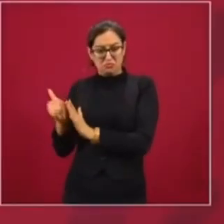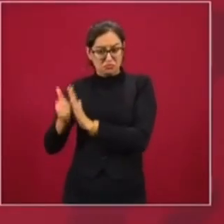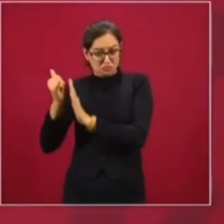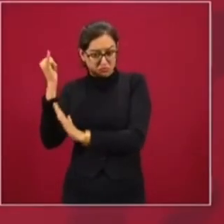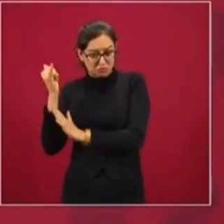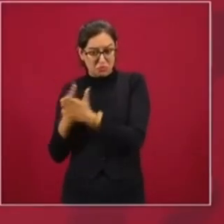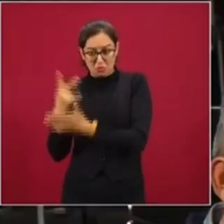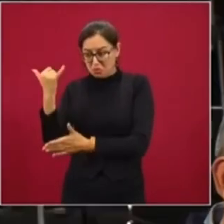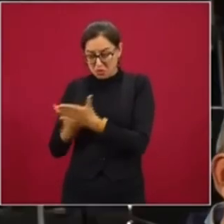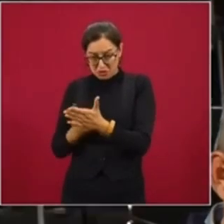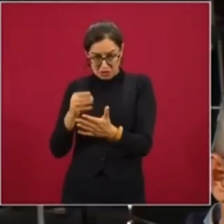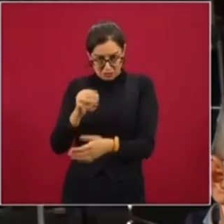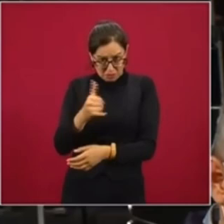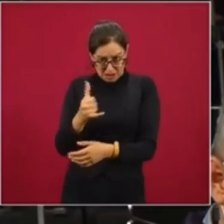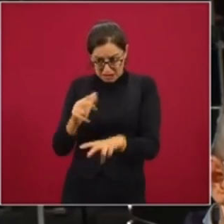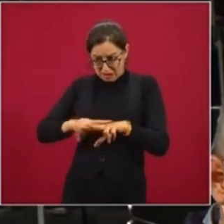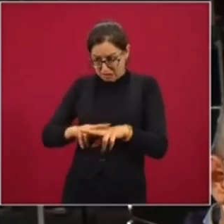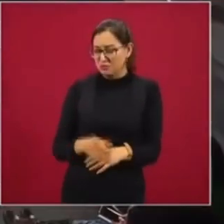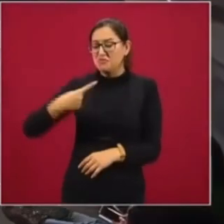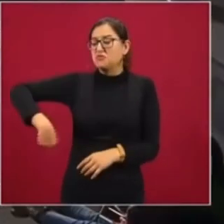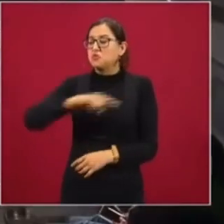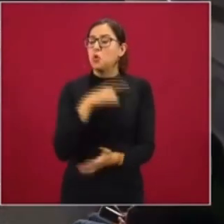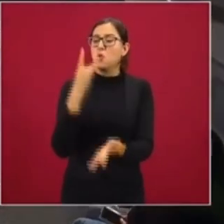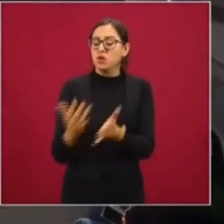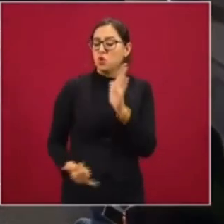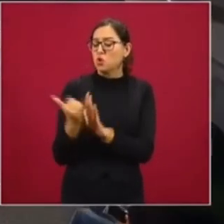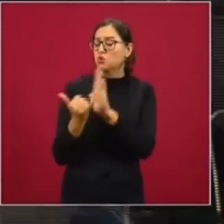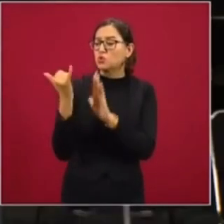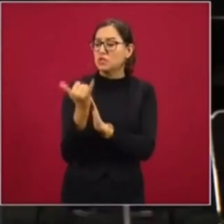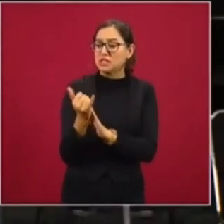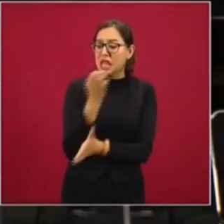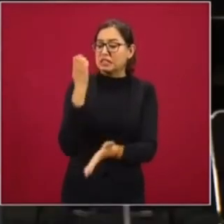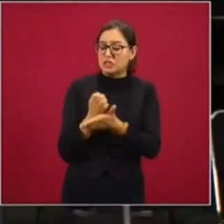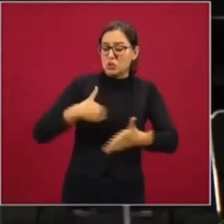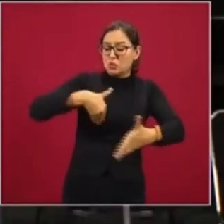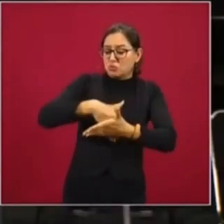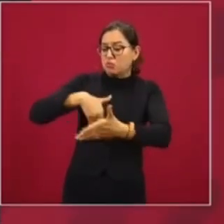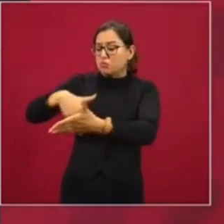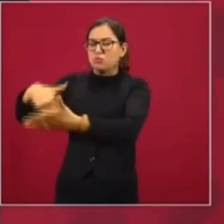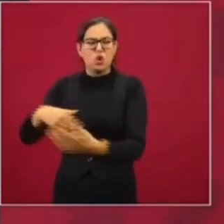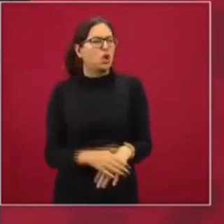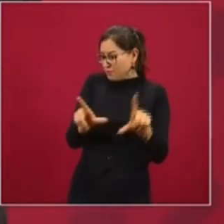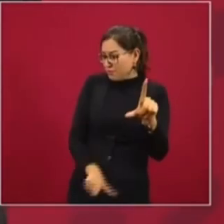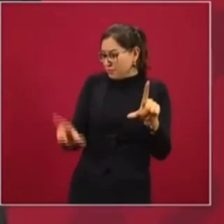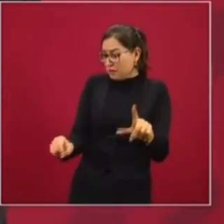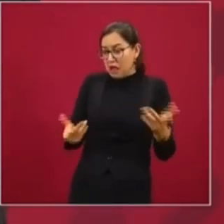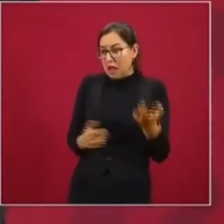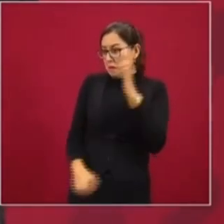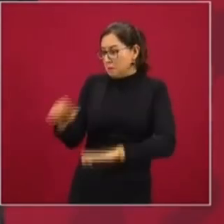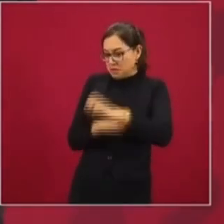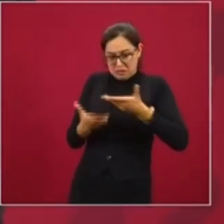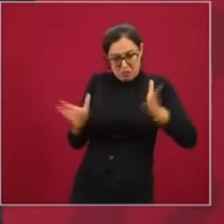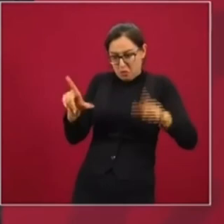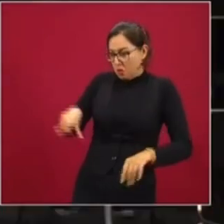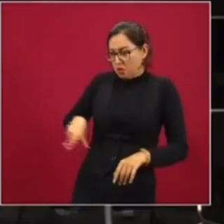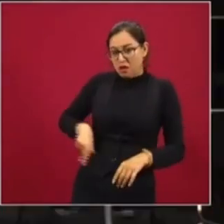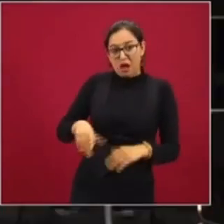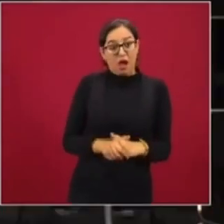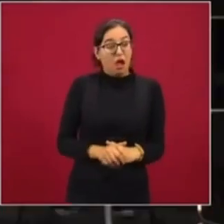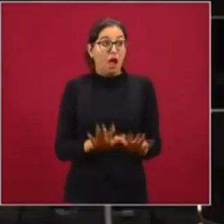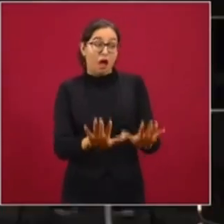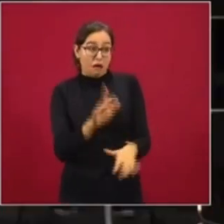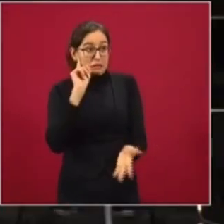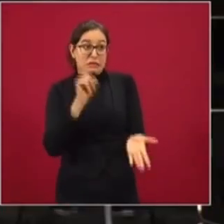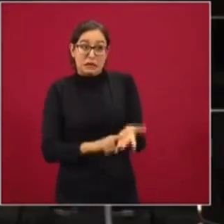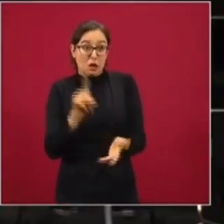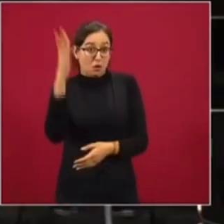¿El Polo de Desarrollo no tiene nada que No, el Tren Maya va a ser estaciones. ¿Quién va a ser los dueños de las estaciones? El pueblo. Ah, bueno, no, pues yo creo que el titular de Fonatur no lo